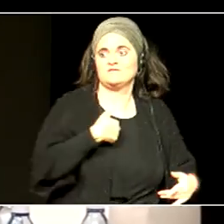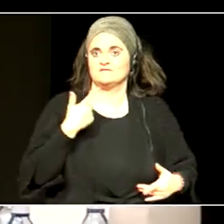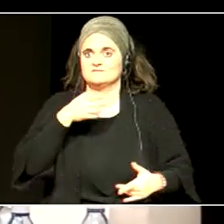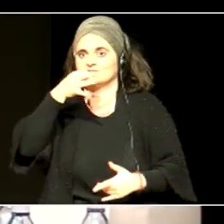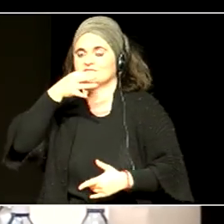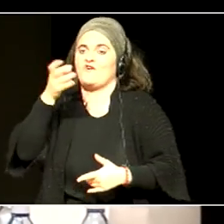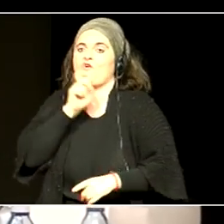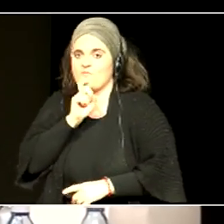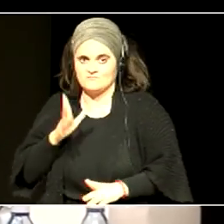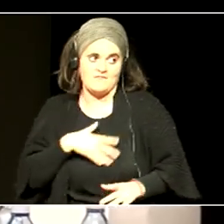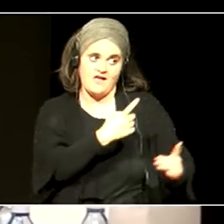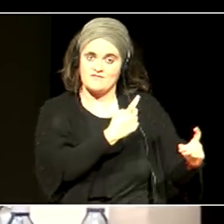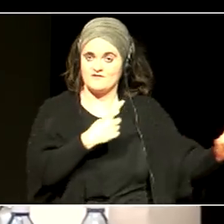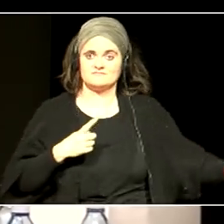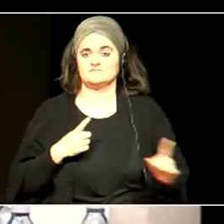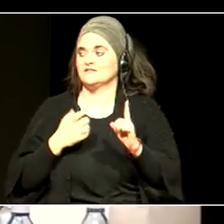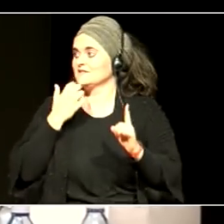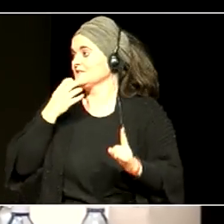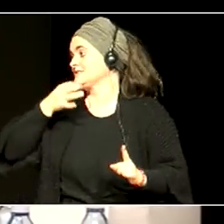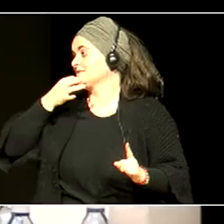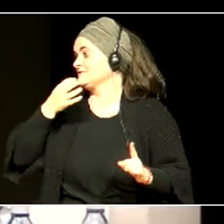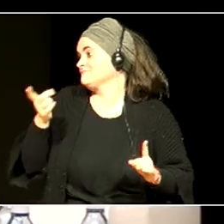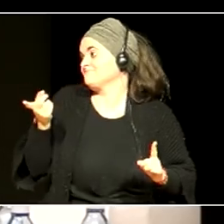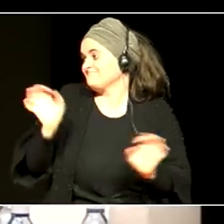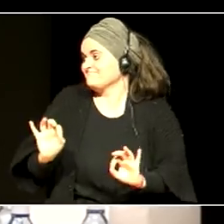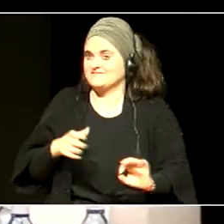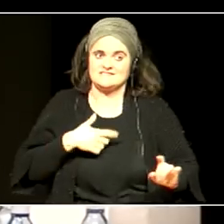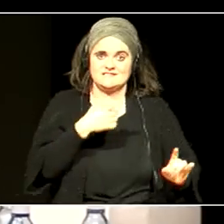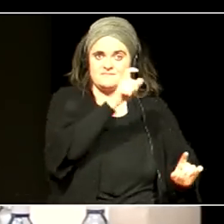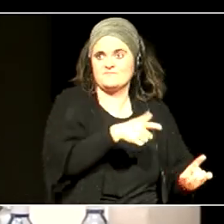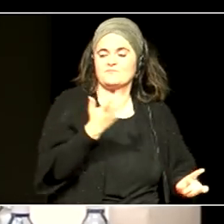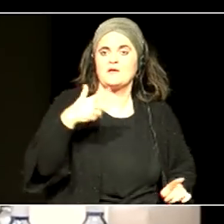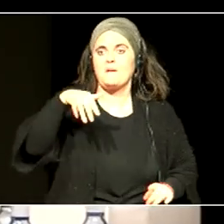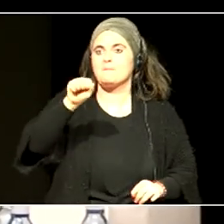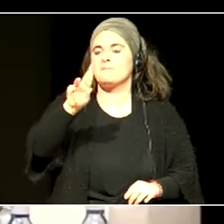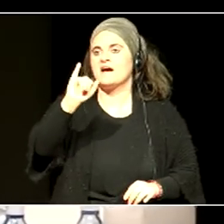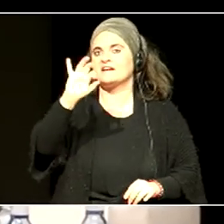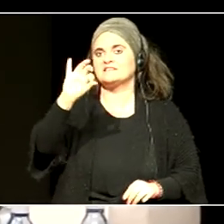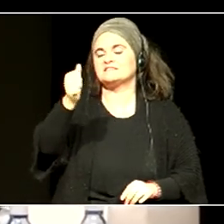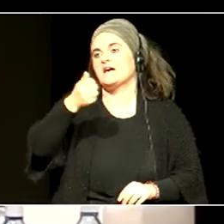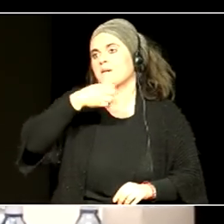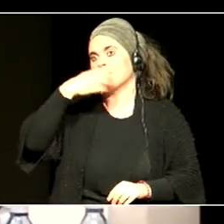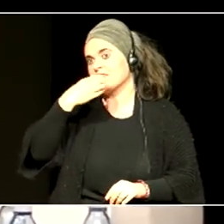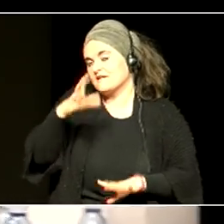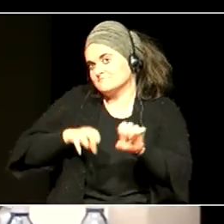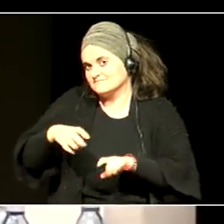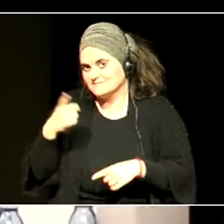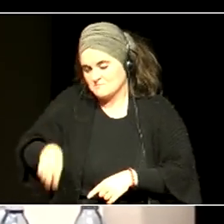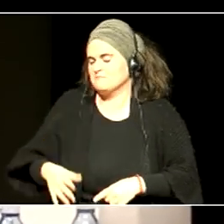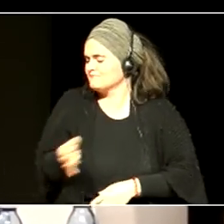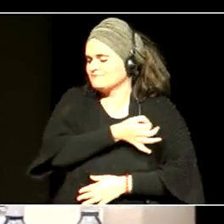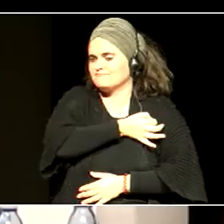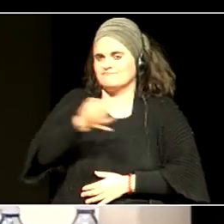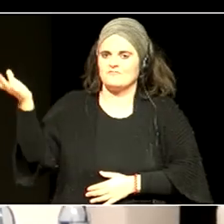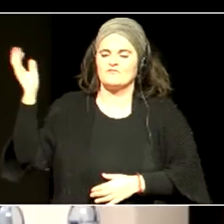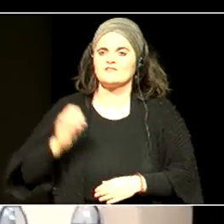hace falta es que si no si no te quedas sin charla sea germ de las Perfecto etao